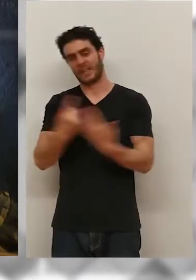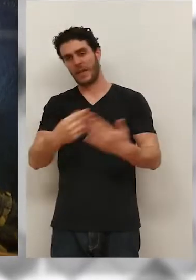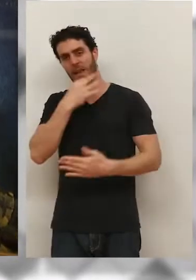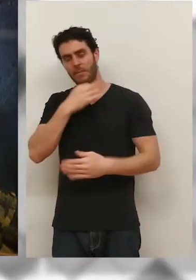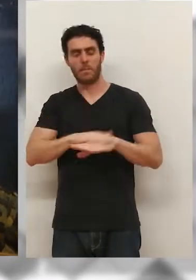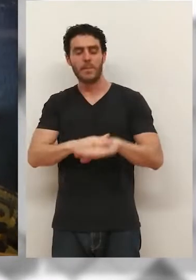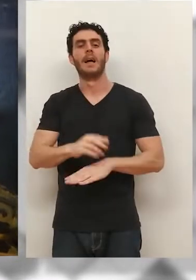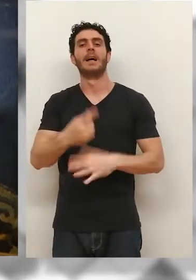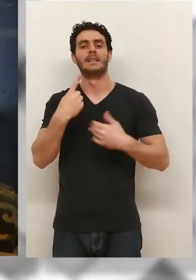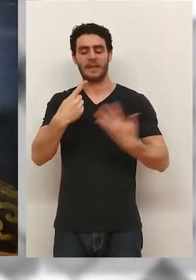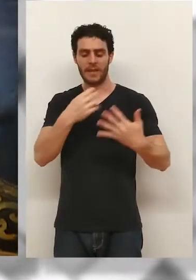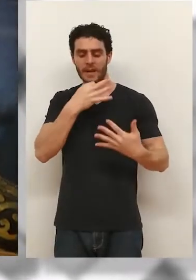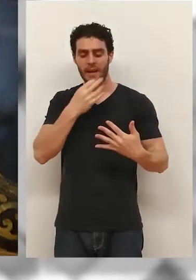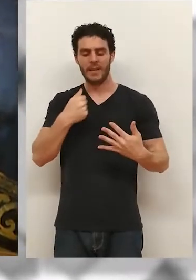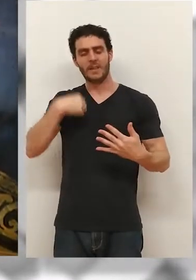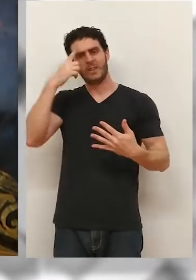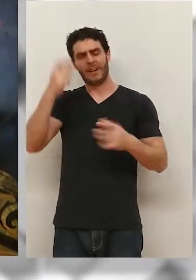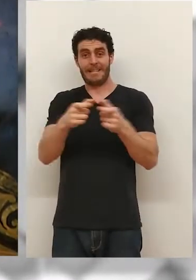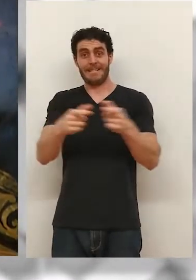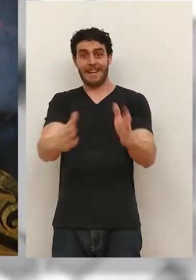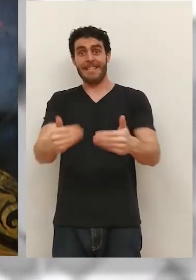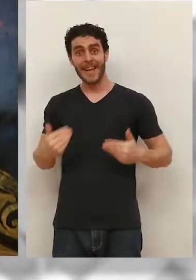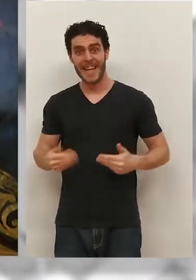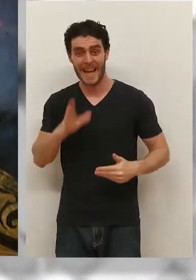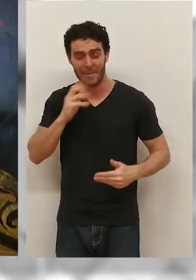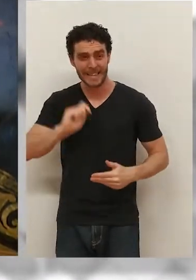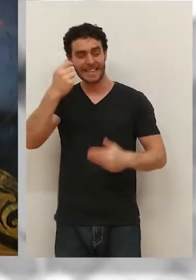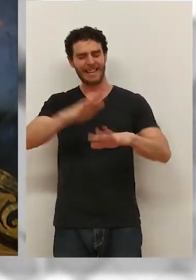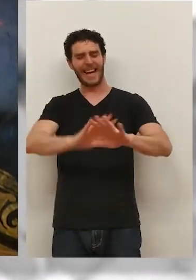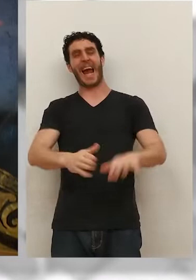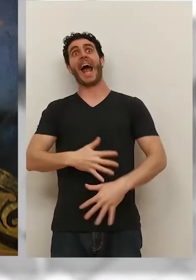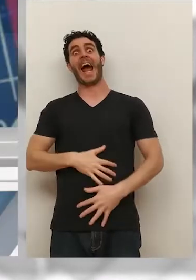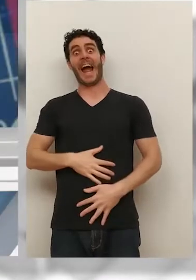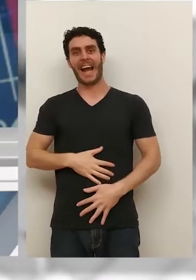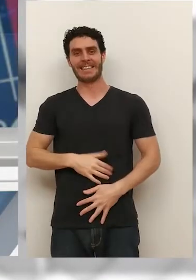Bueno, digo que no se la pierdan, pero creo que ya no hay entradas porque somos un gran éxito.